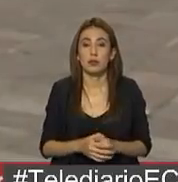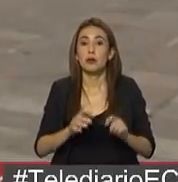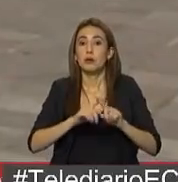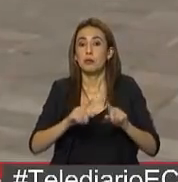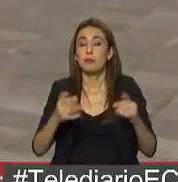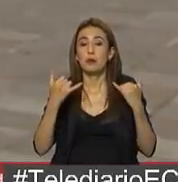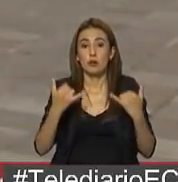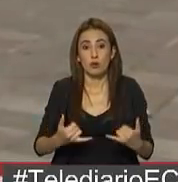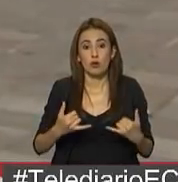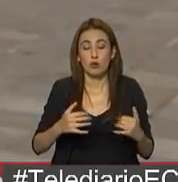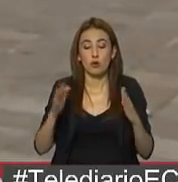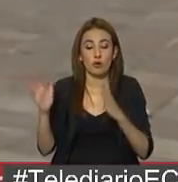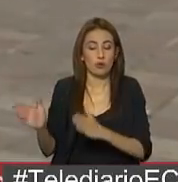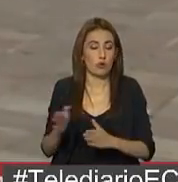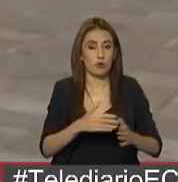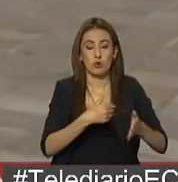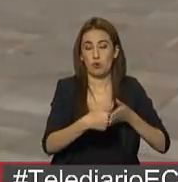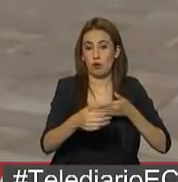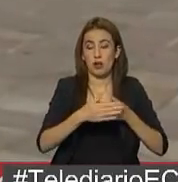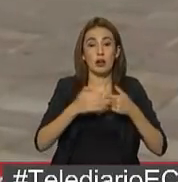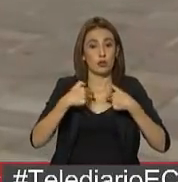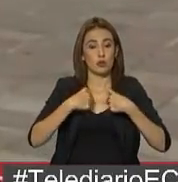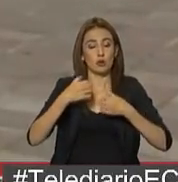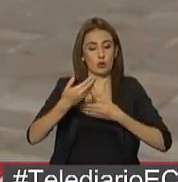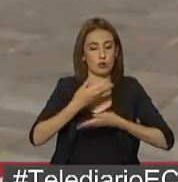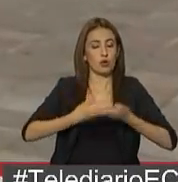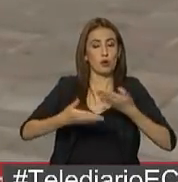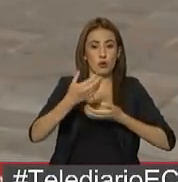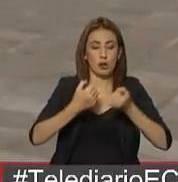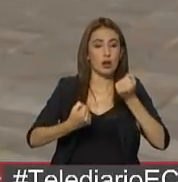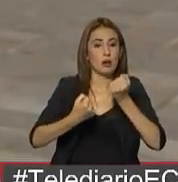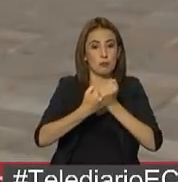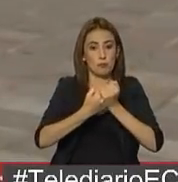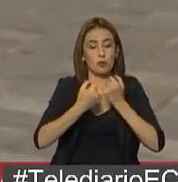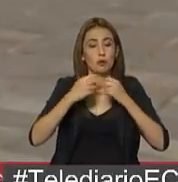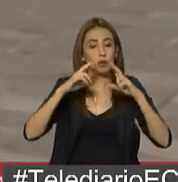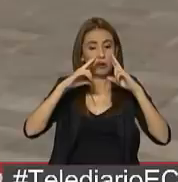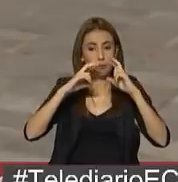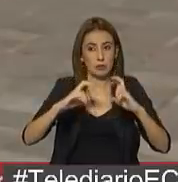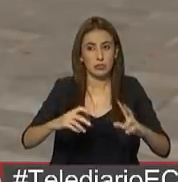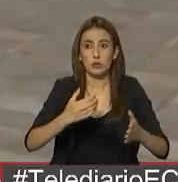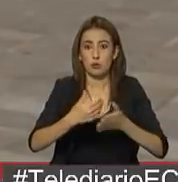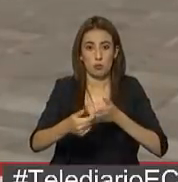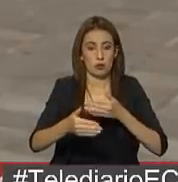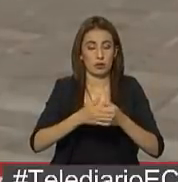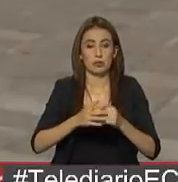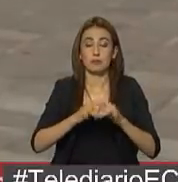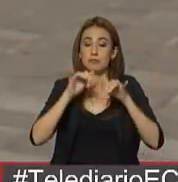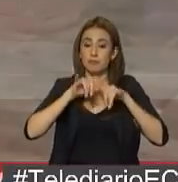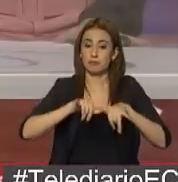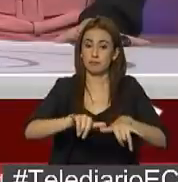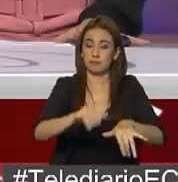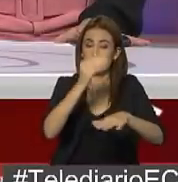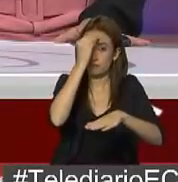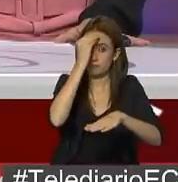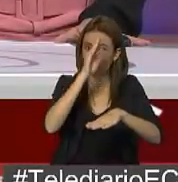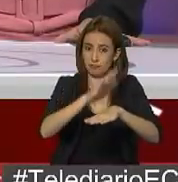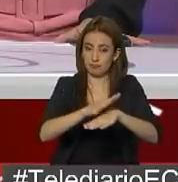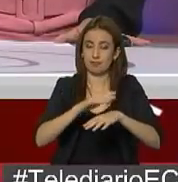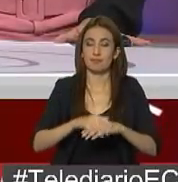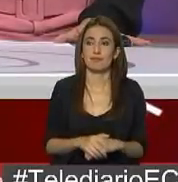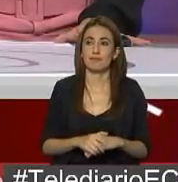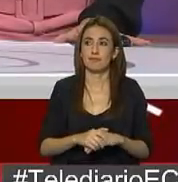maneras él está abierto a cualquier investigación dentro de este caso. Con esta información nosotros vamos a continuar contigo desde Estudios Carla. Muy buenas